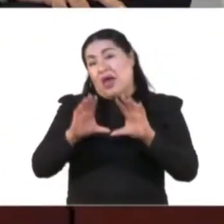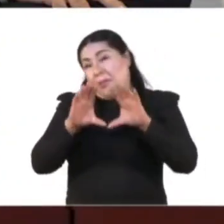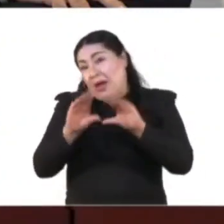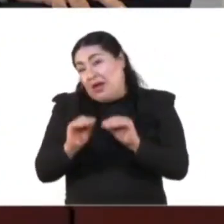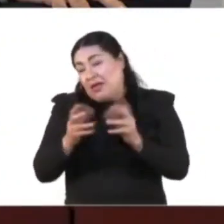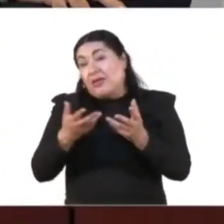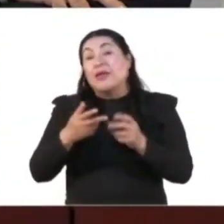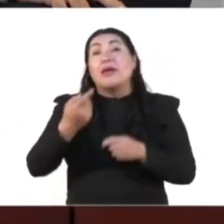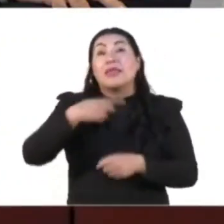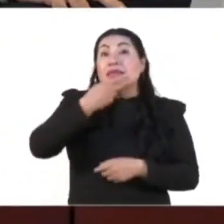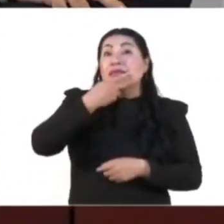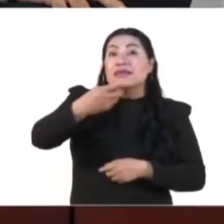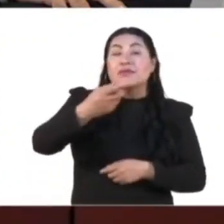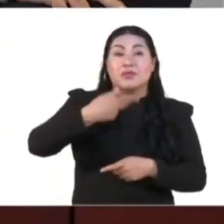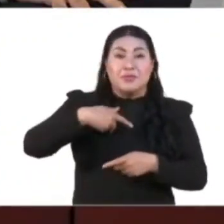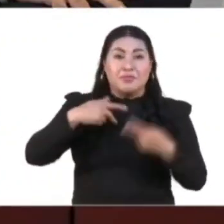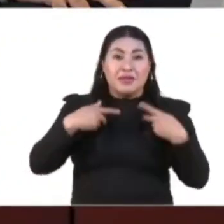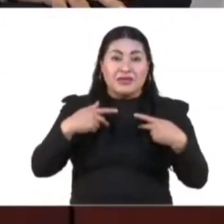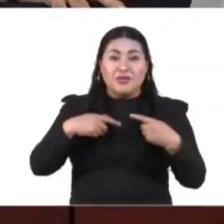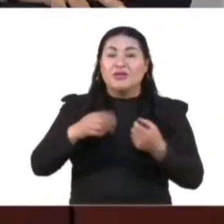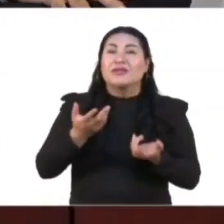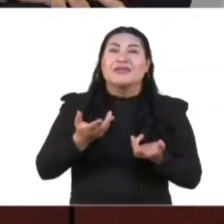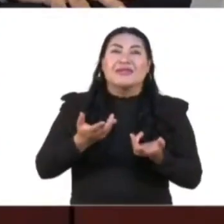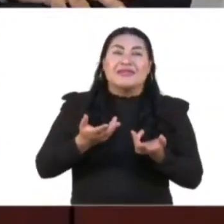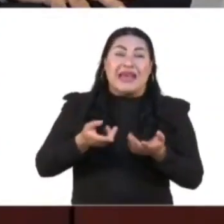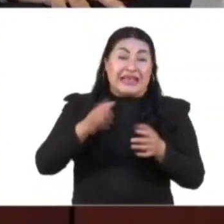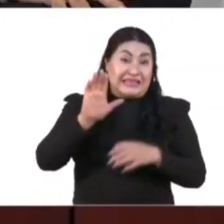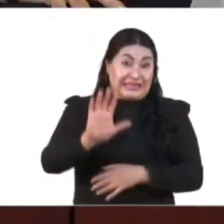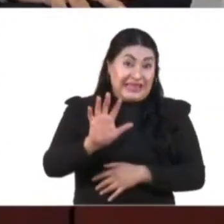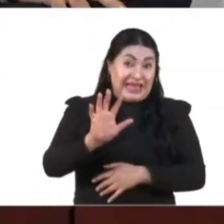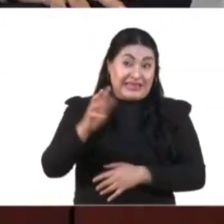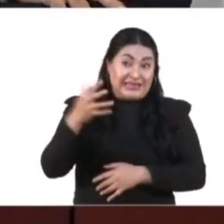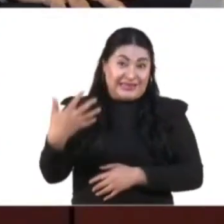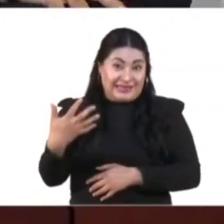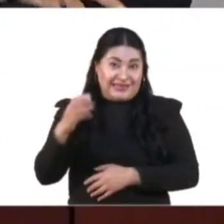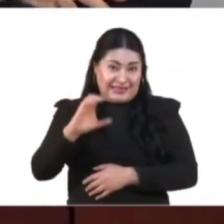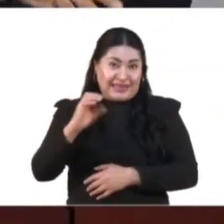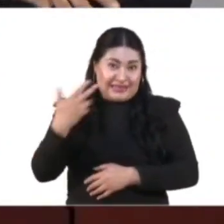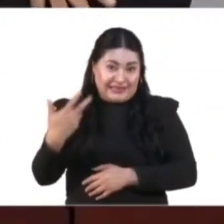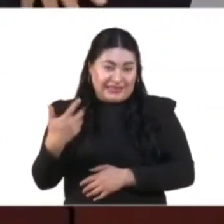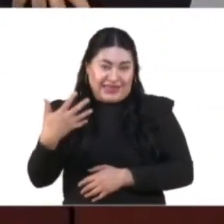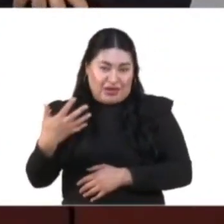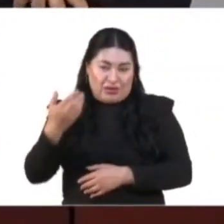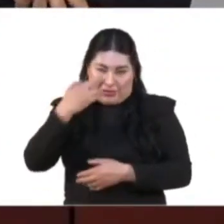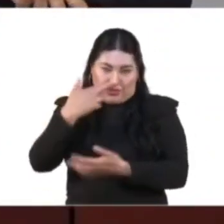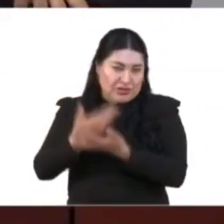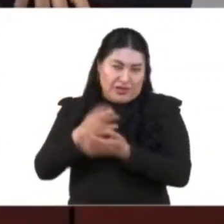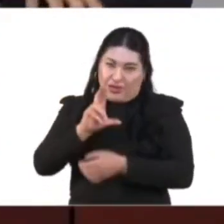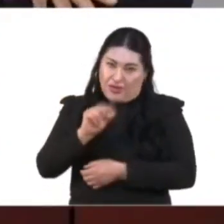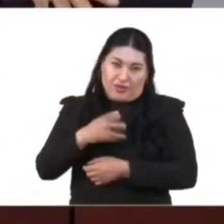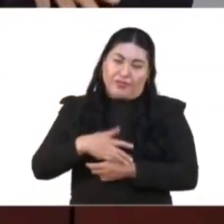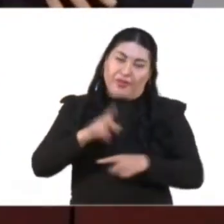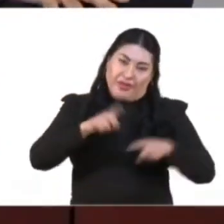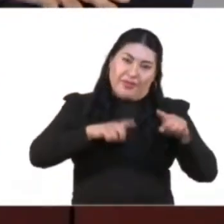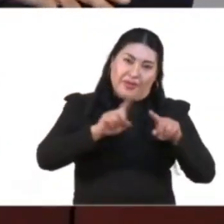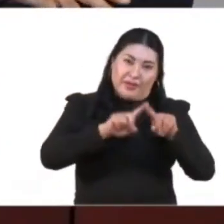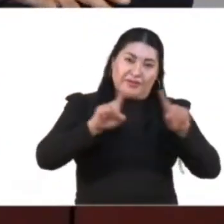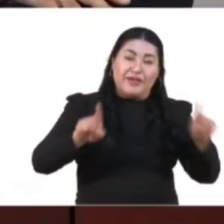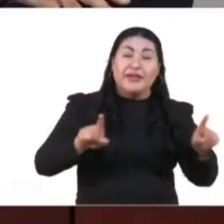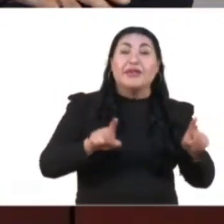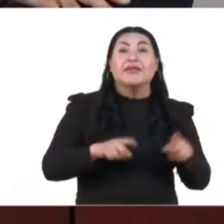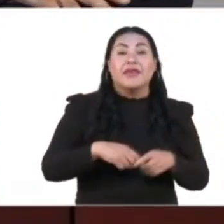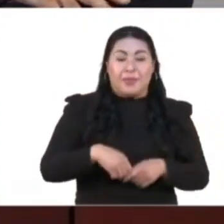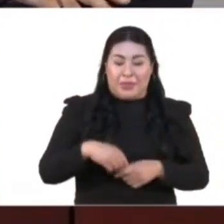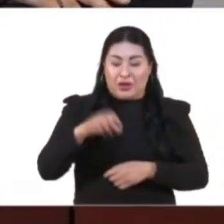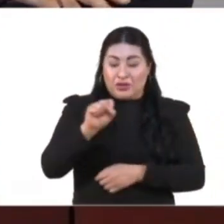la ciudadanía, aunque como saben no depende del C5 y no hablo a nombre del CIRES, lo que siempre está buscando